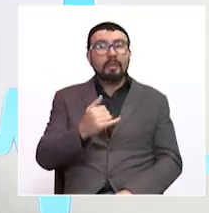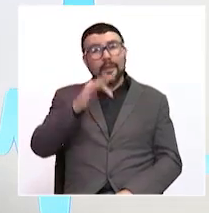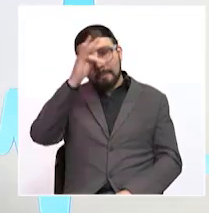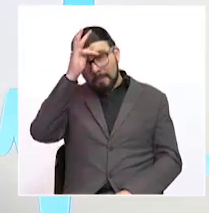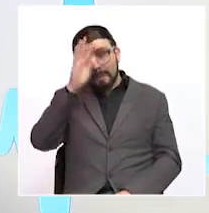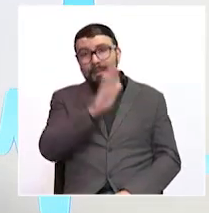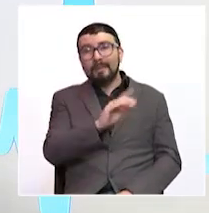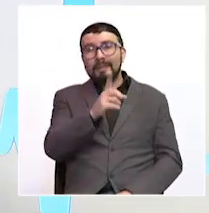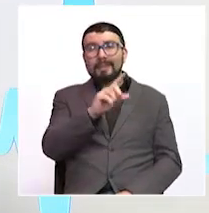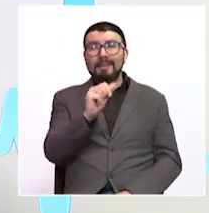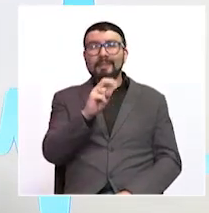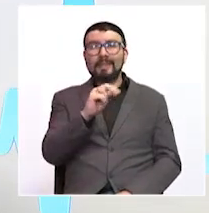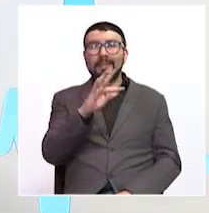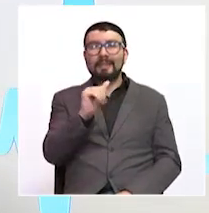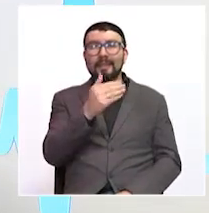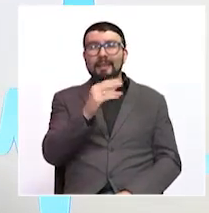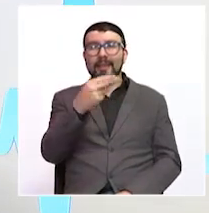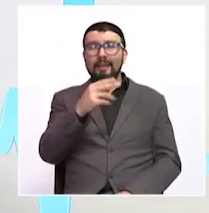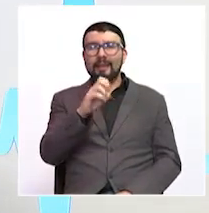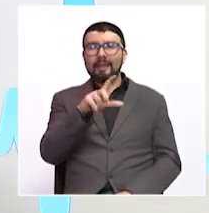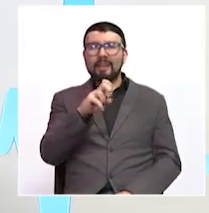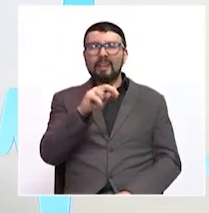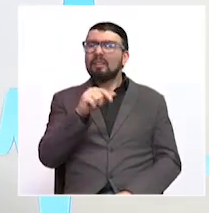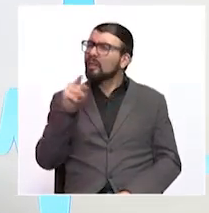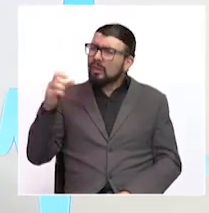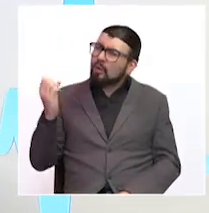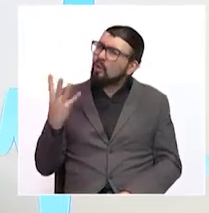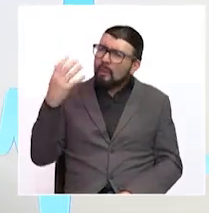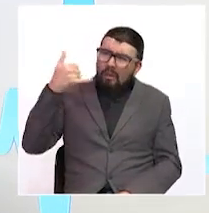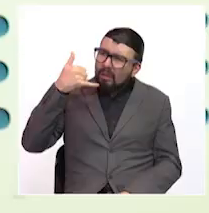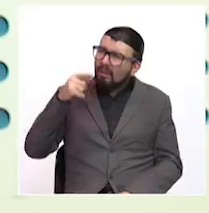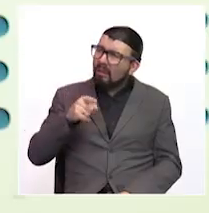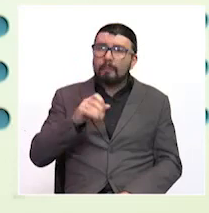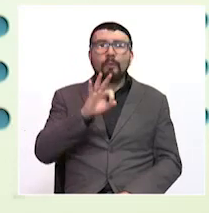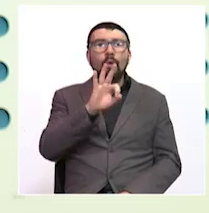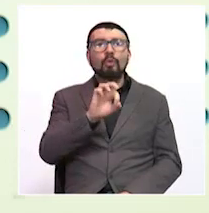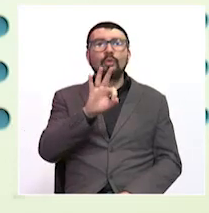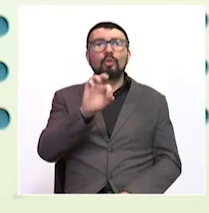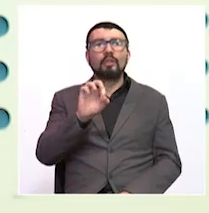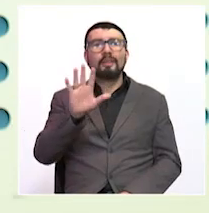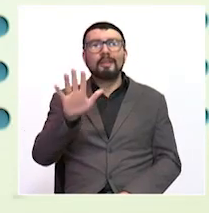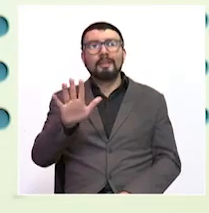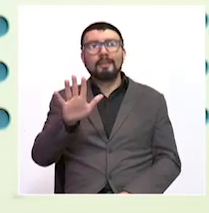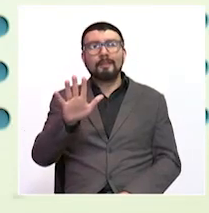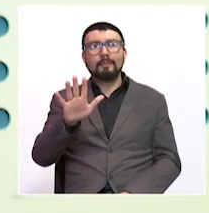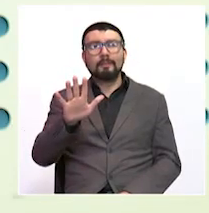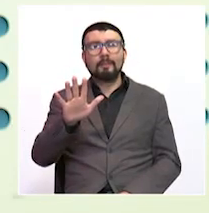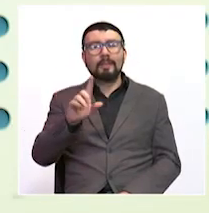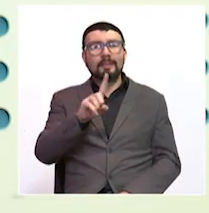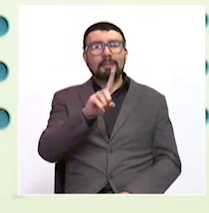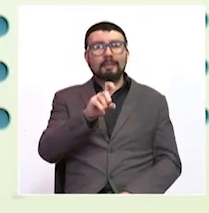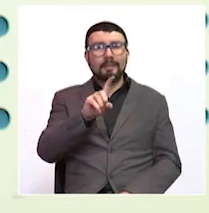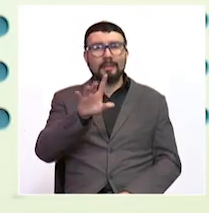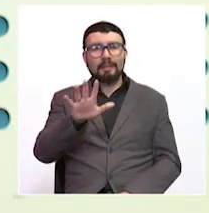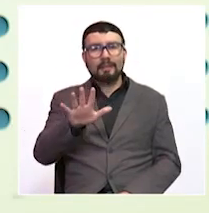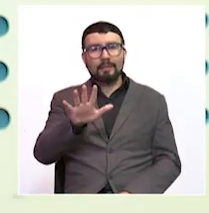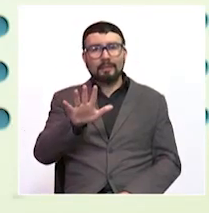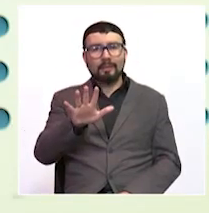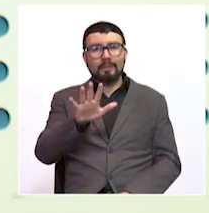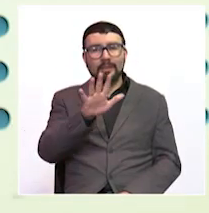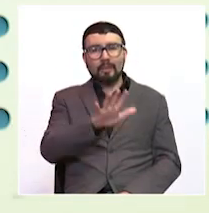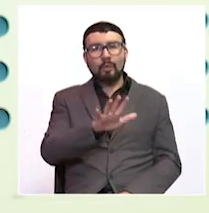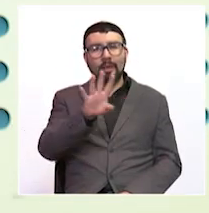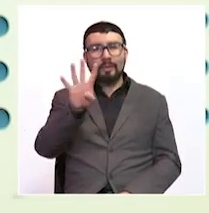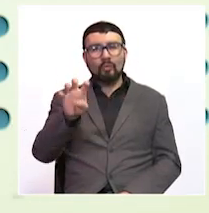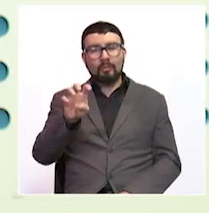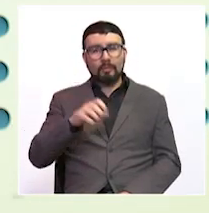consultorio y es que tienes uno pueden contactar doctor eduardo 8 85 65 59